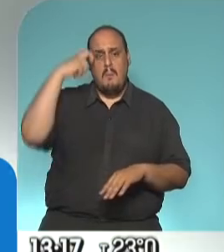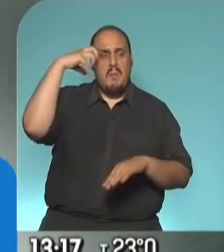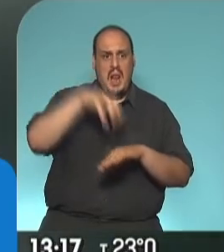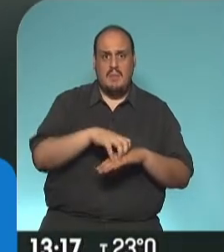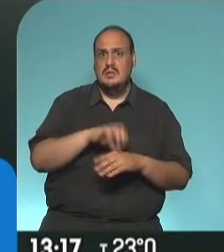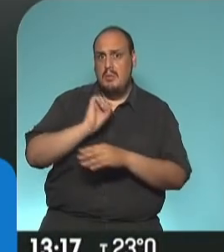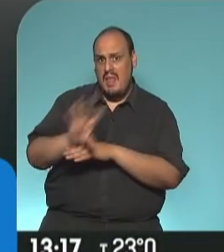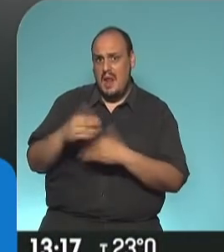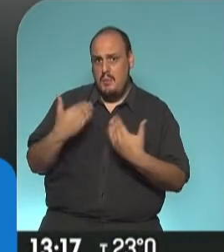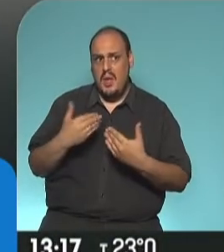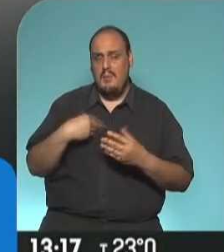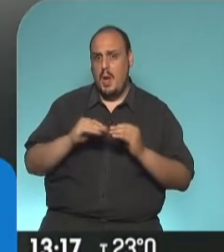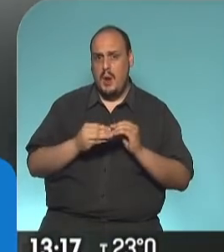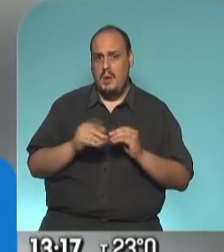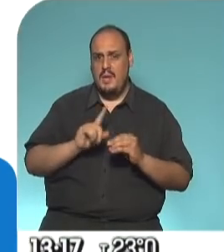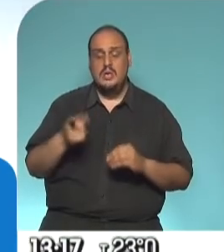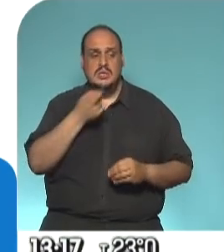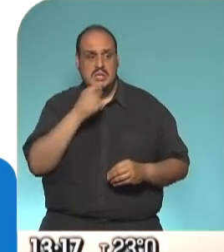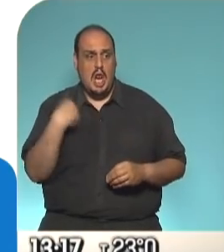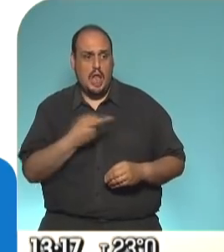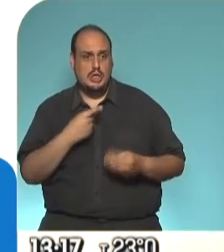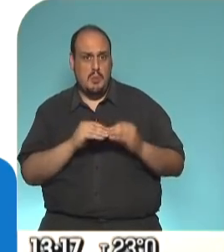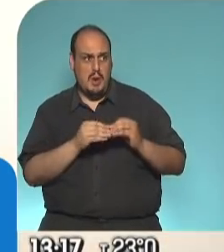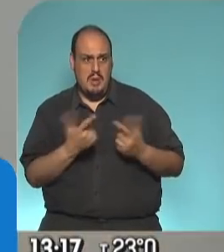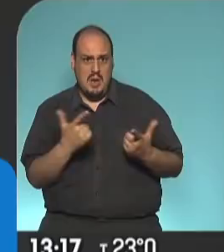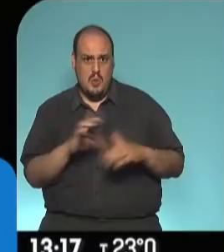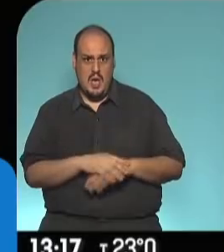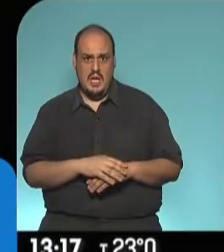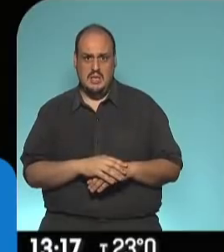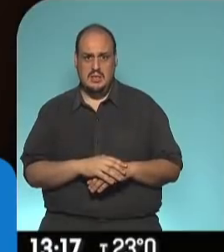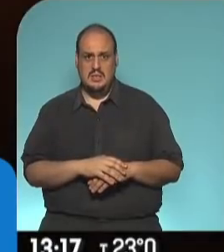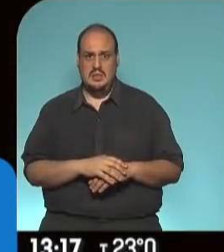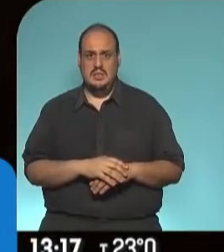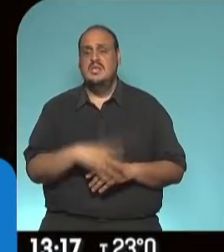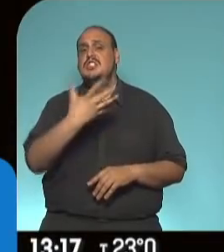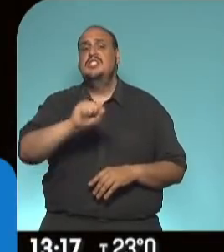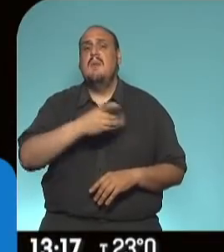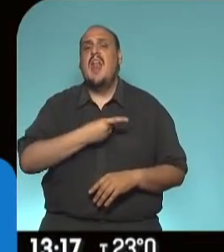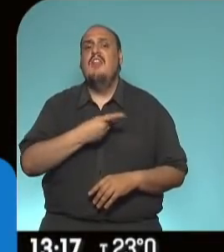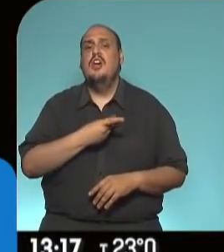problemas. En Bolivia, y si nosotros no causamos ningún problema, ¿a dónde lo están llevando?